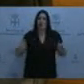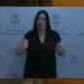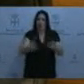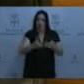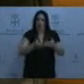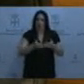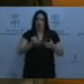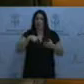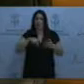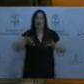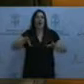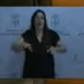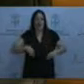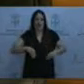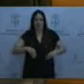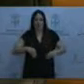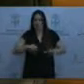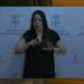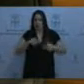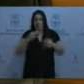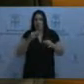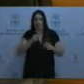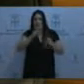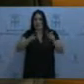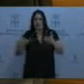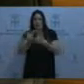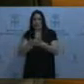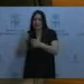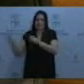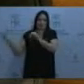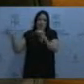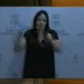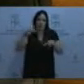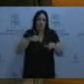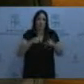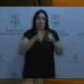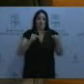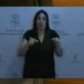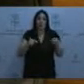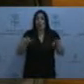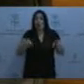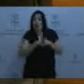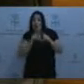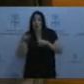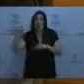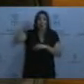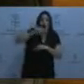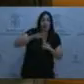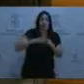con los brazos abiertos esperando a todos y cada uno de los que lleguen a nuestra tierra, por tierra o por mar, nos da igual.